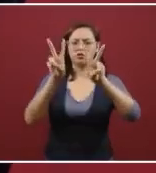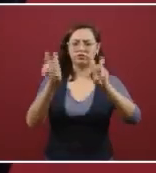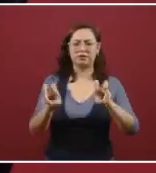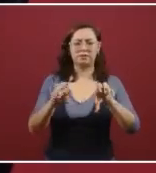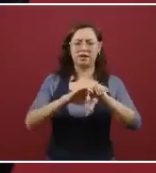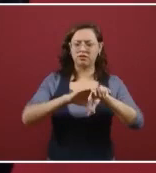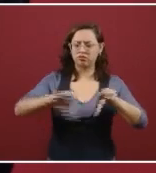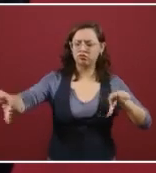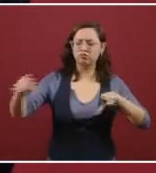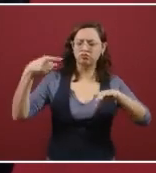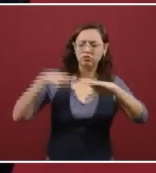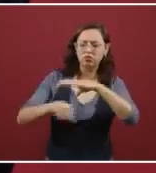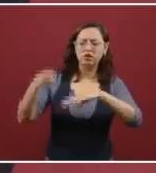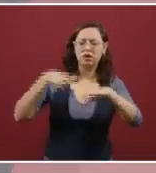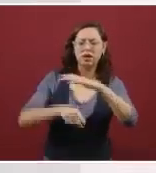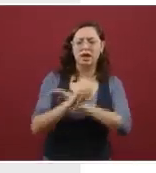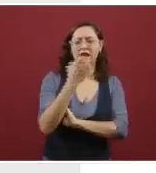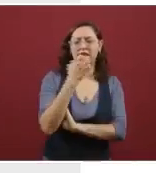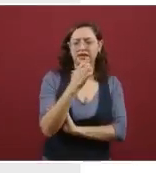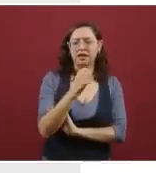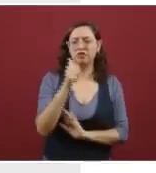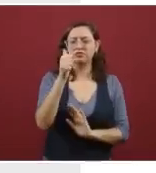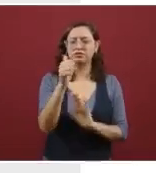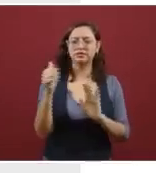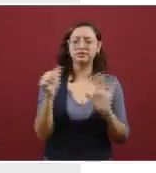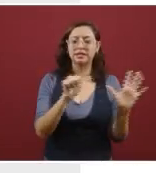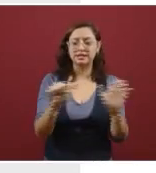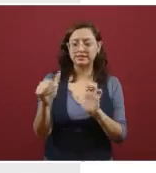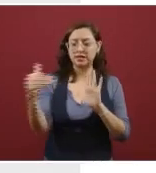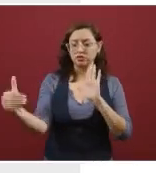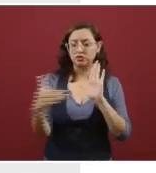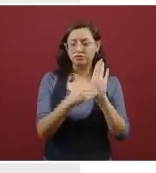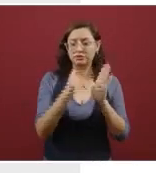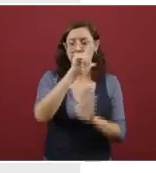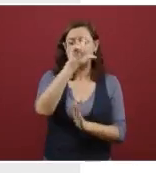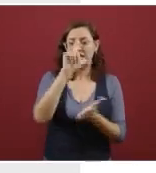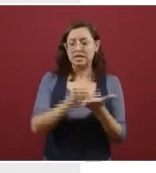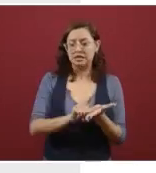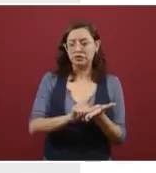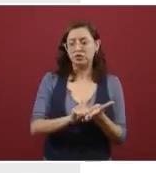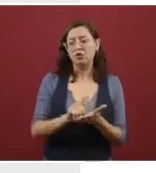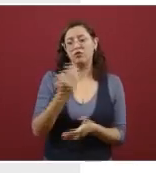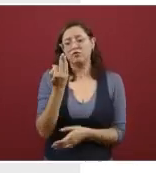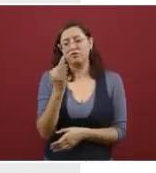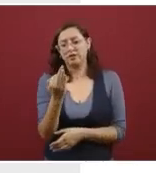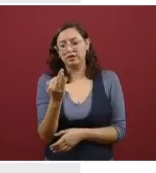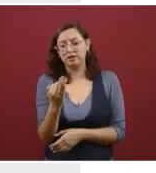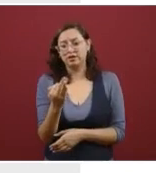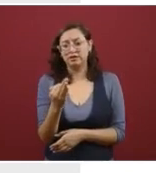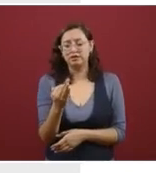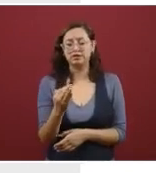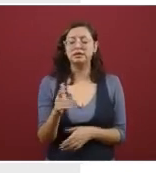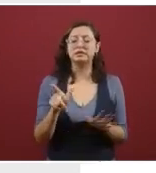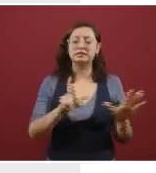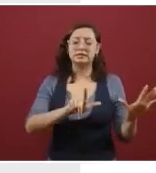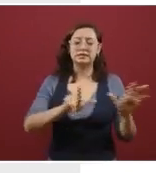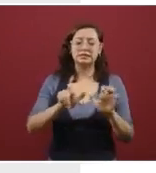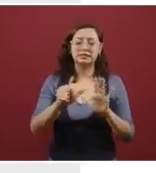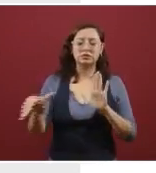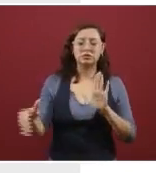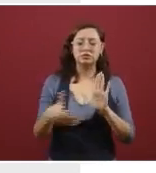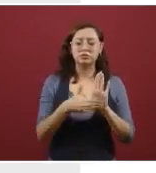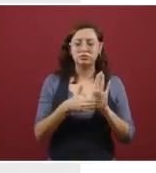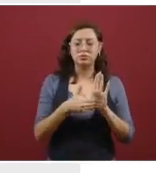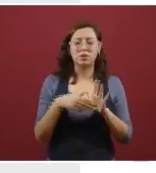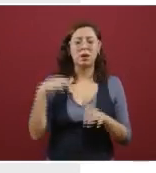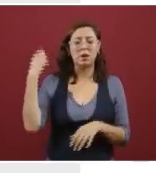enero transportábamos 600,000 aproximadamente, en febrero se incrementó a 700,000,